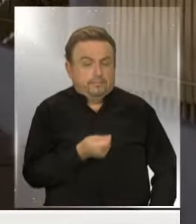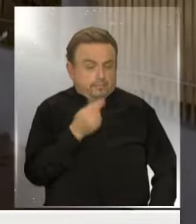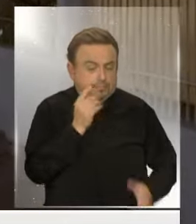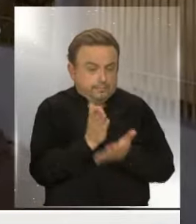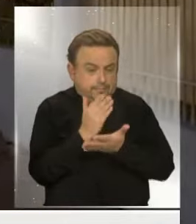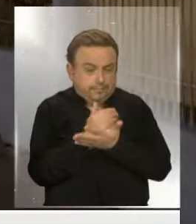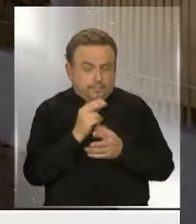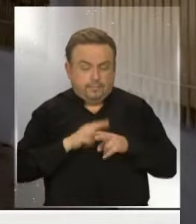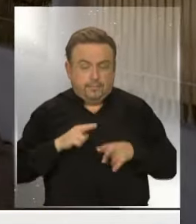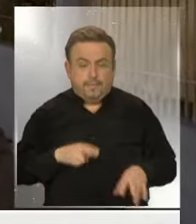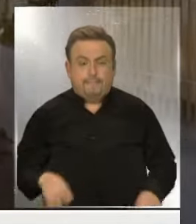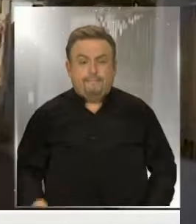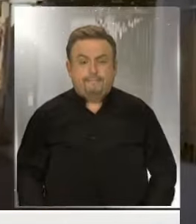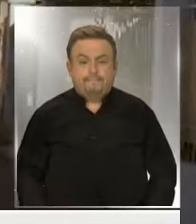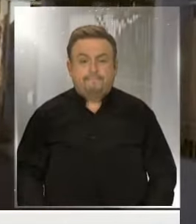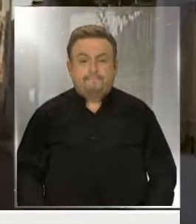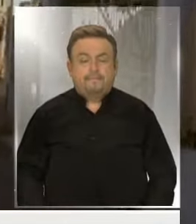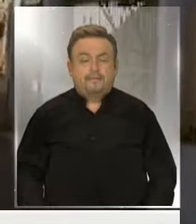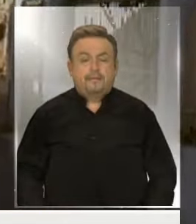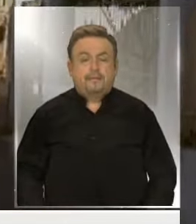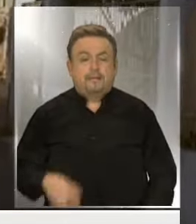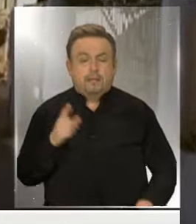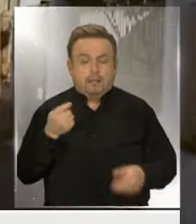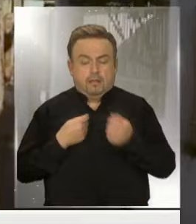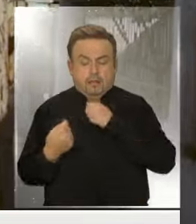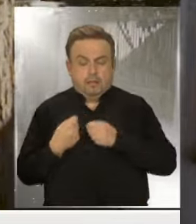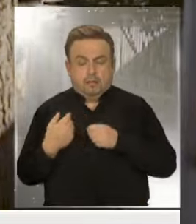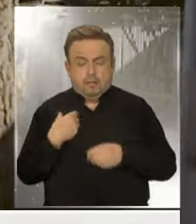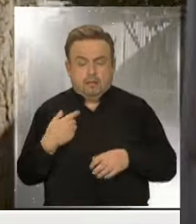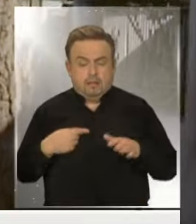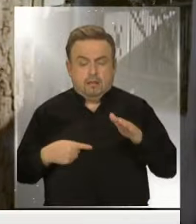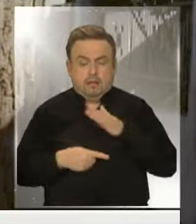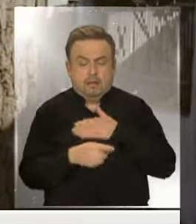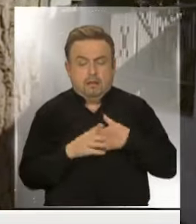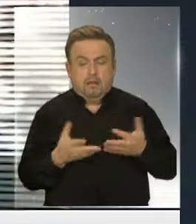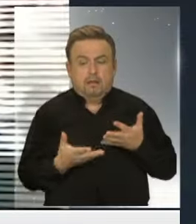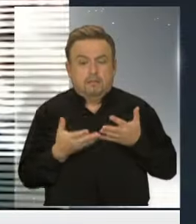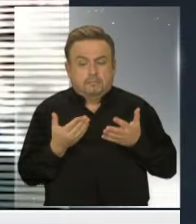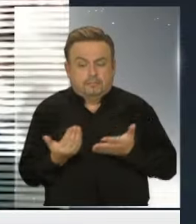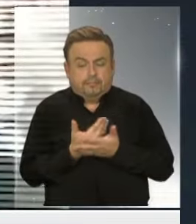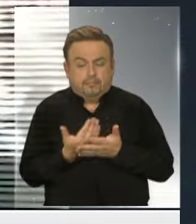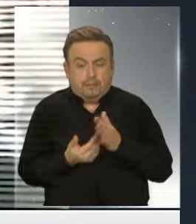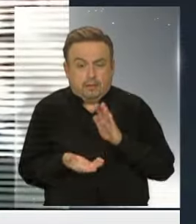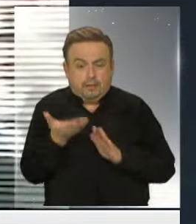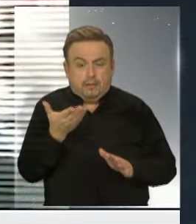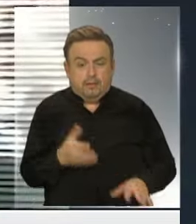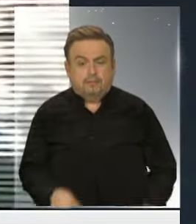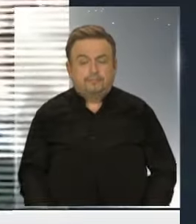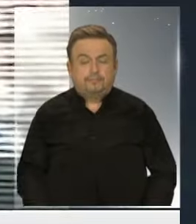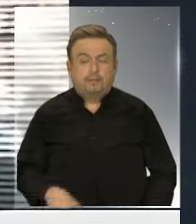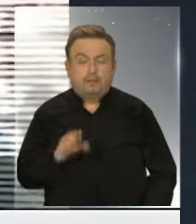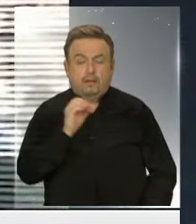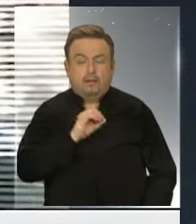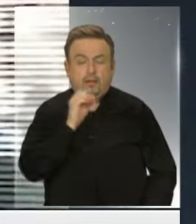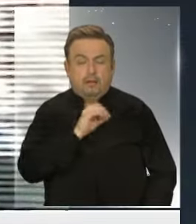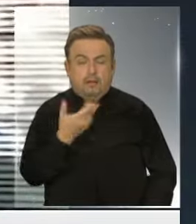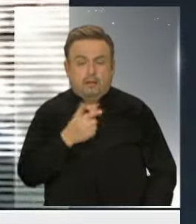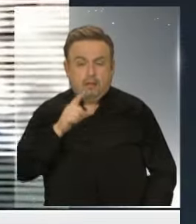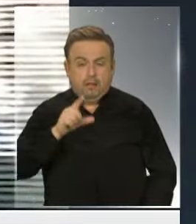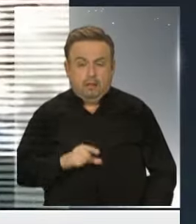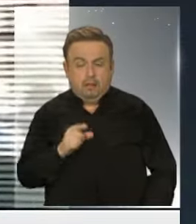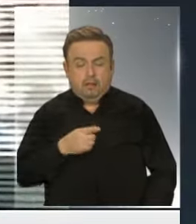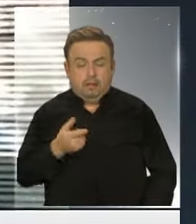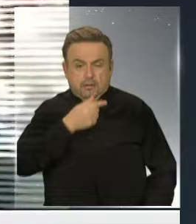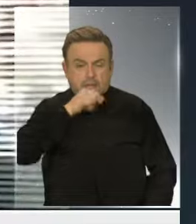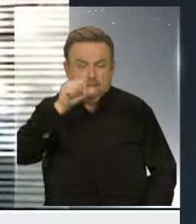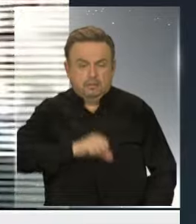estrategia. Consiste en pasar por microtraficantes para de esta manera generar condenas menores, digamos, en el caso de ser sorprendido,